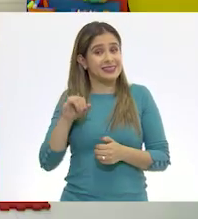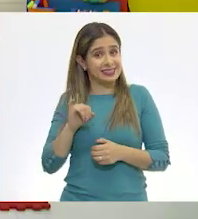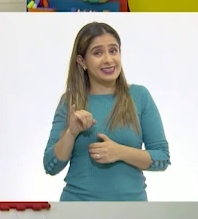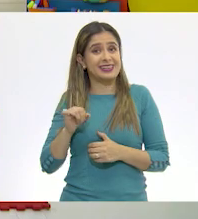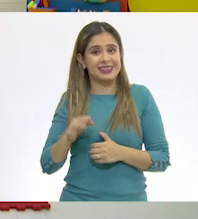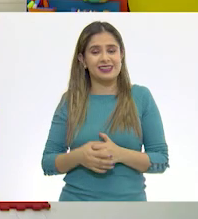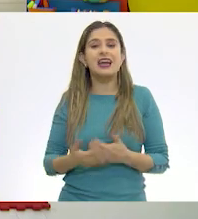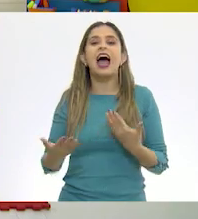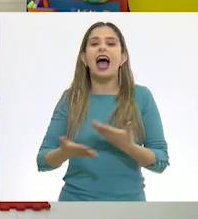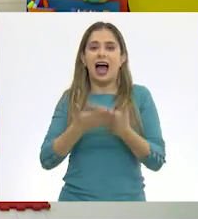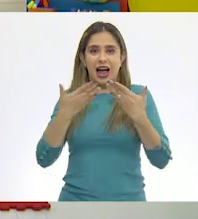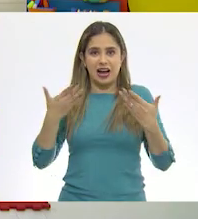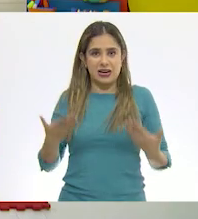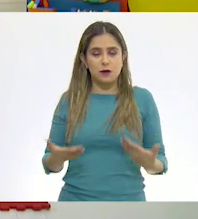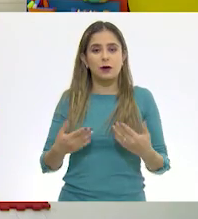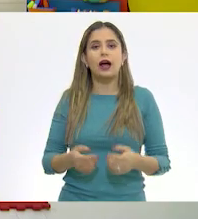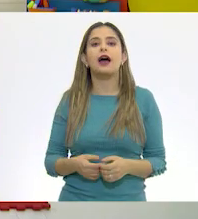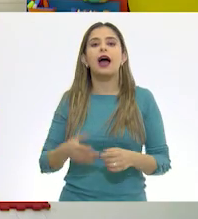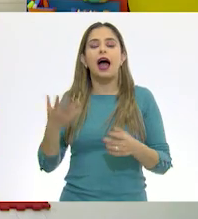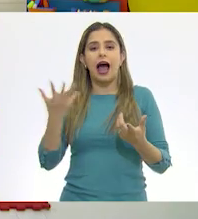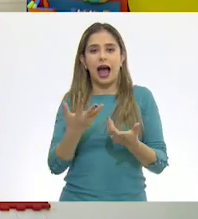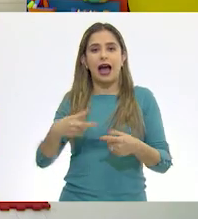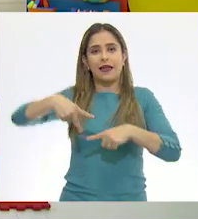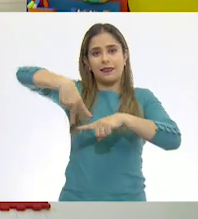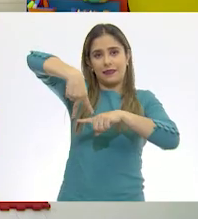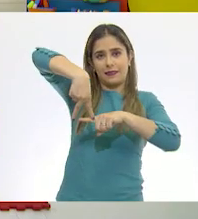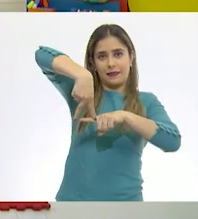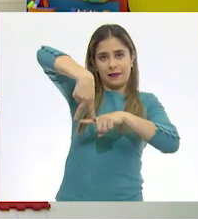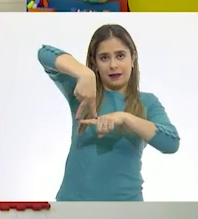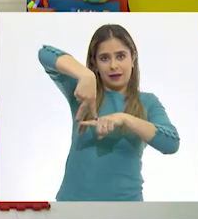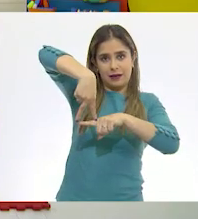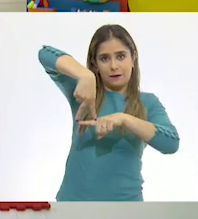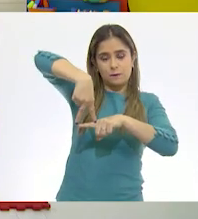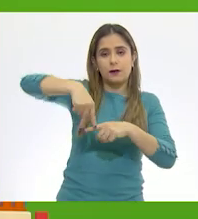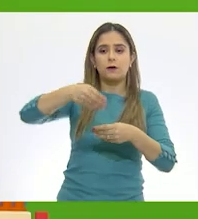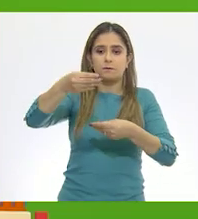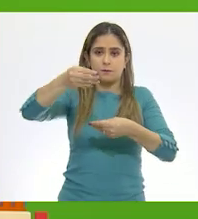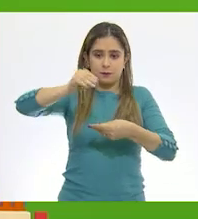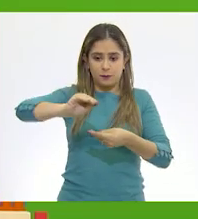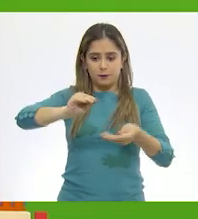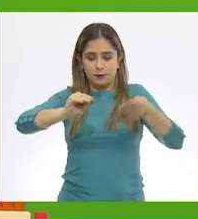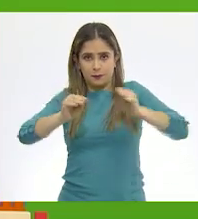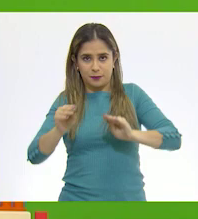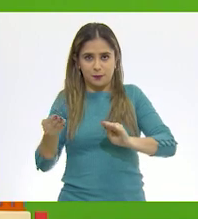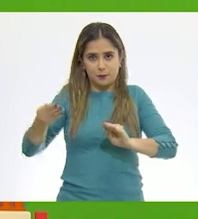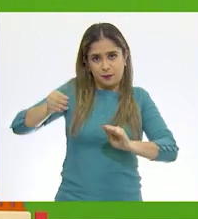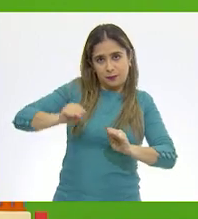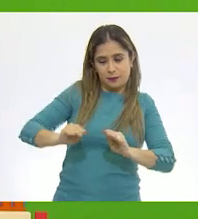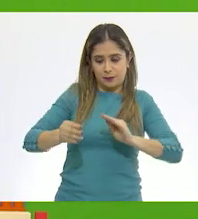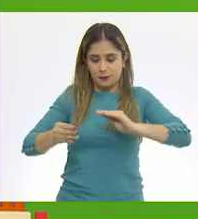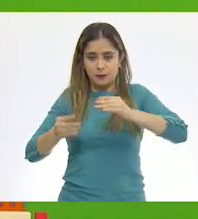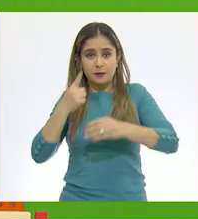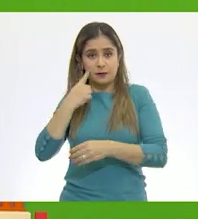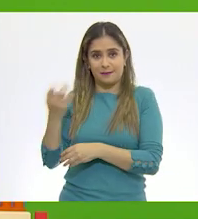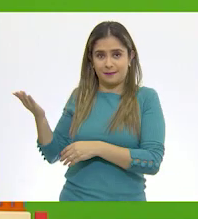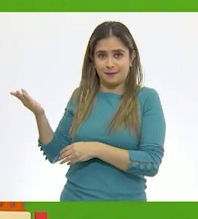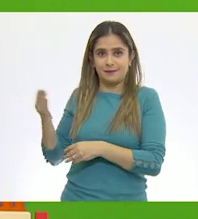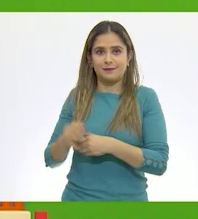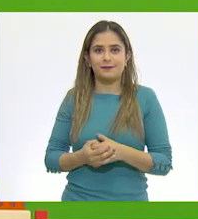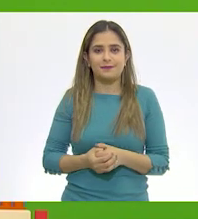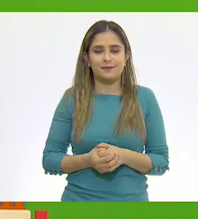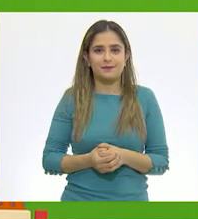a formar un triángulo metiendo las puntas hacia adentro del rectángulo.